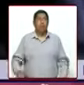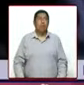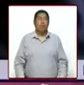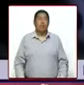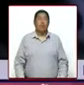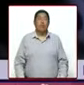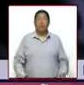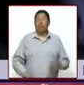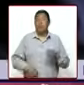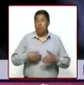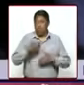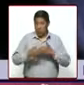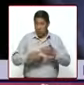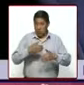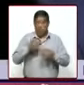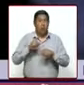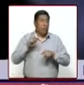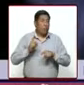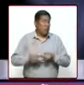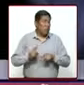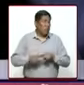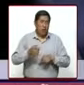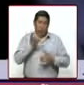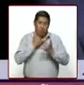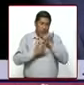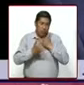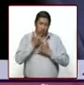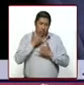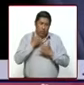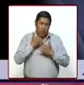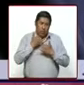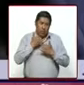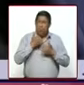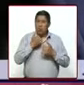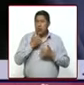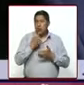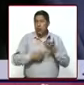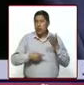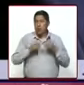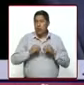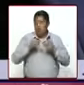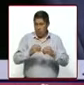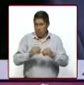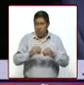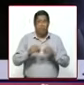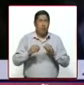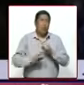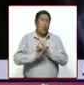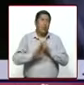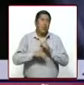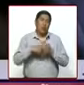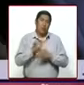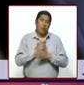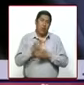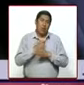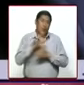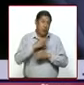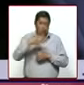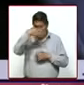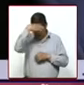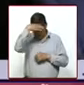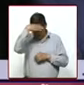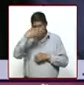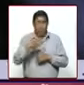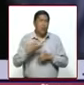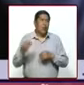El proceso continúa, aún están pendientes los incidentes sobrevinientes que vamos a interponer por parte de la defensa técnica del señor Luis Fernando Camacho. Y